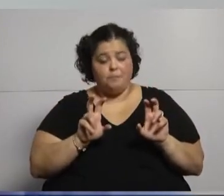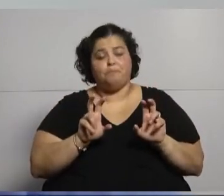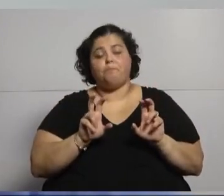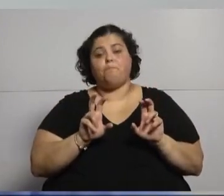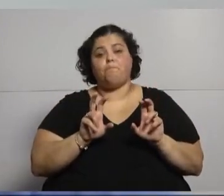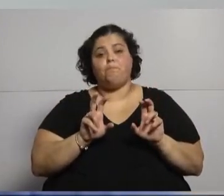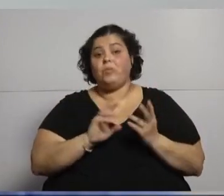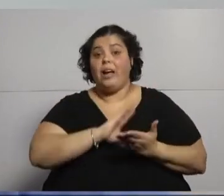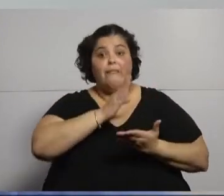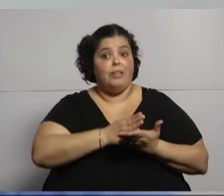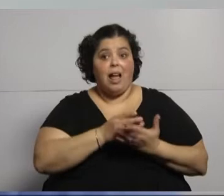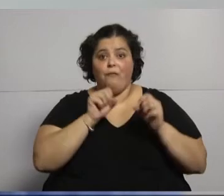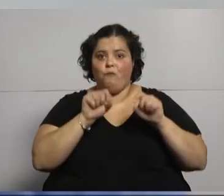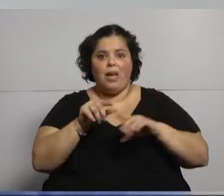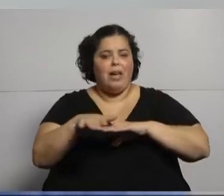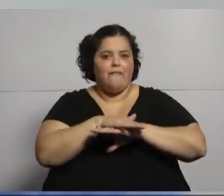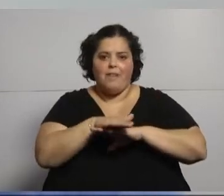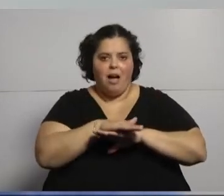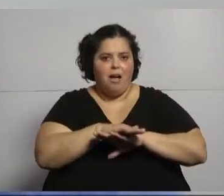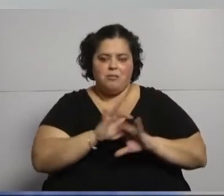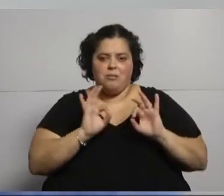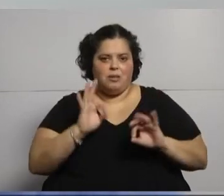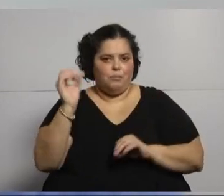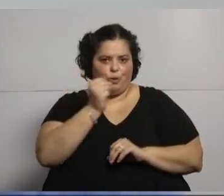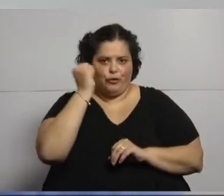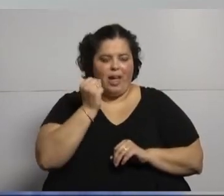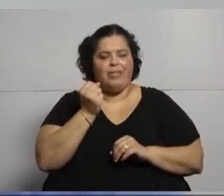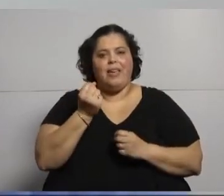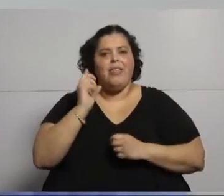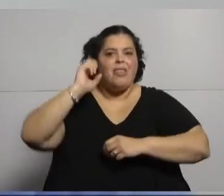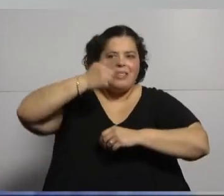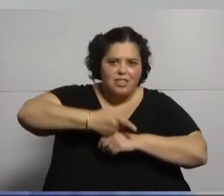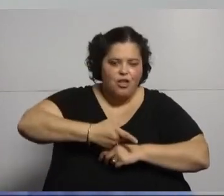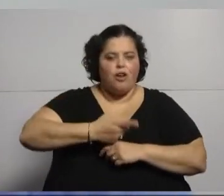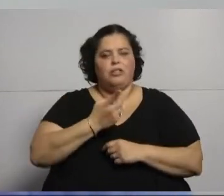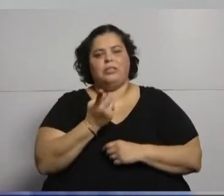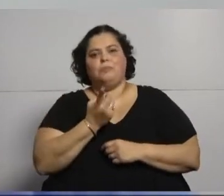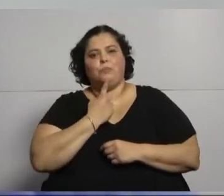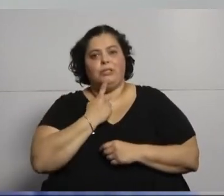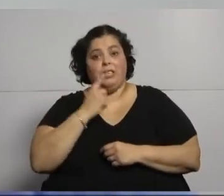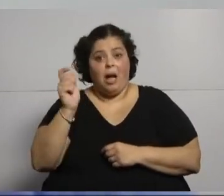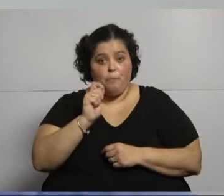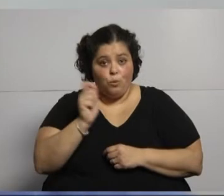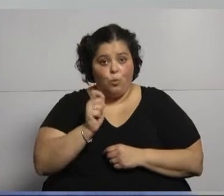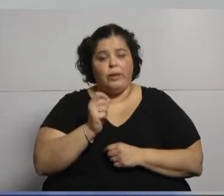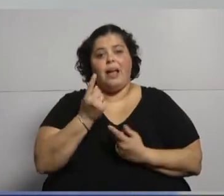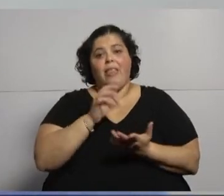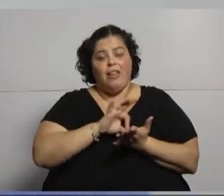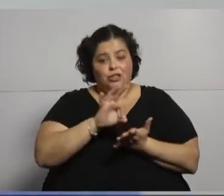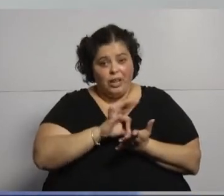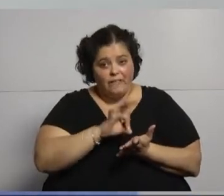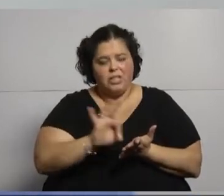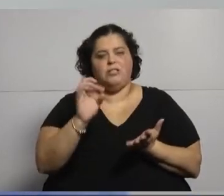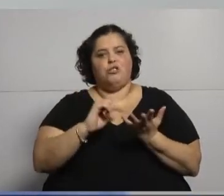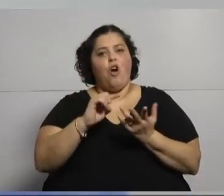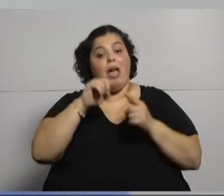terminó siendo la base de todo. La base de las tomas de decisiones de las políticas públicas, la base del ajuste de los servicios y en ese sentido